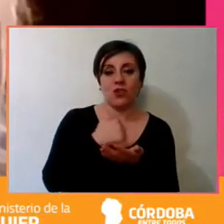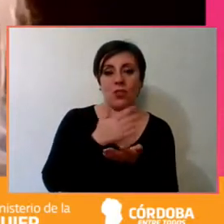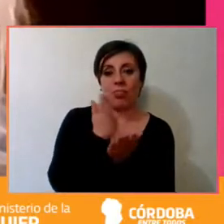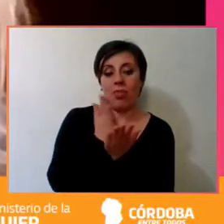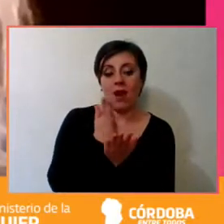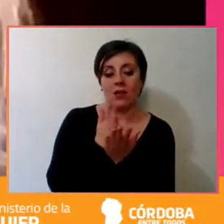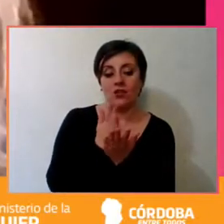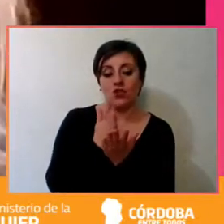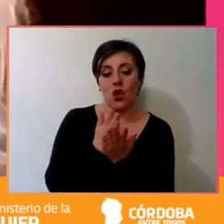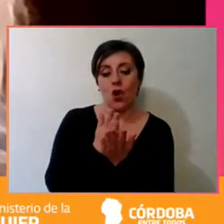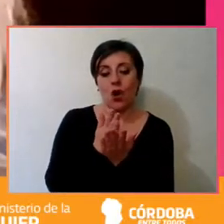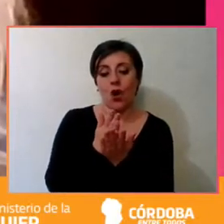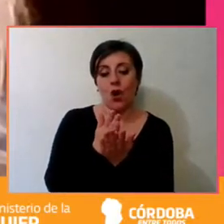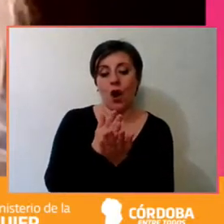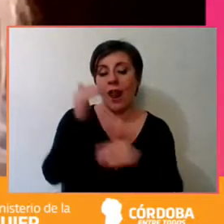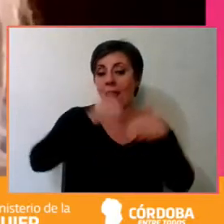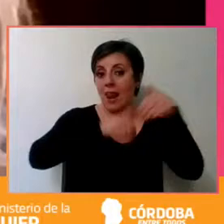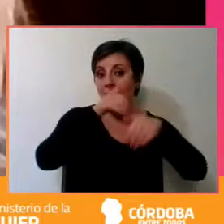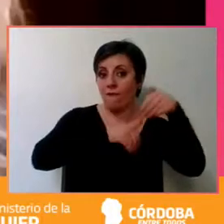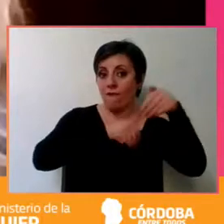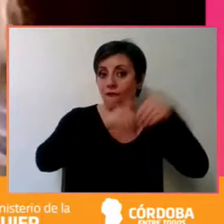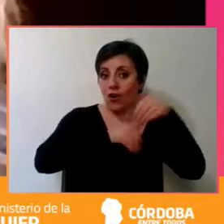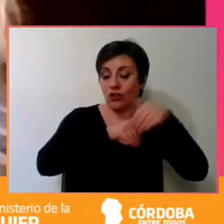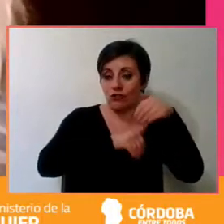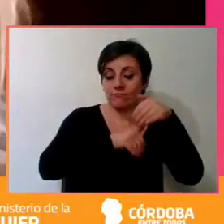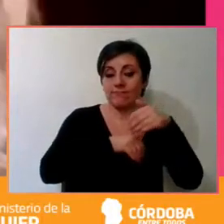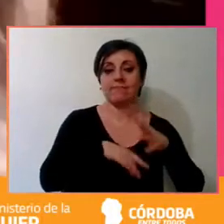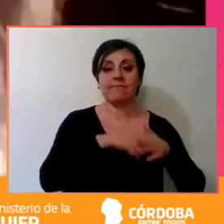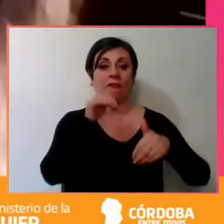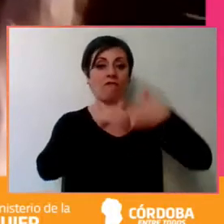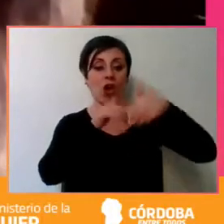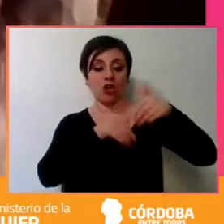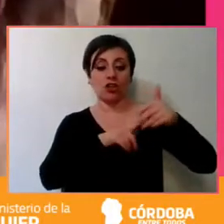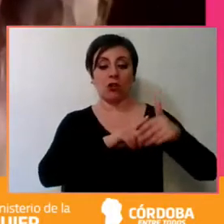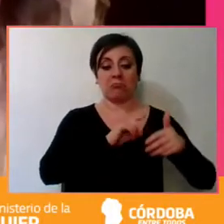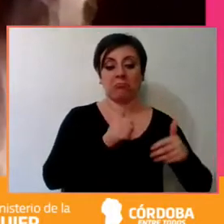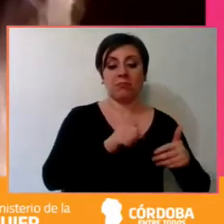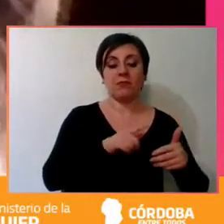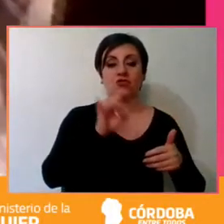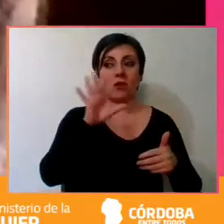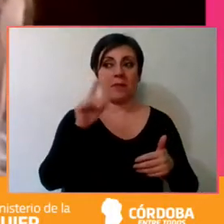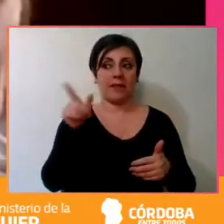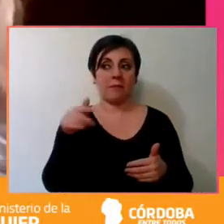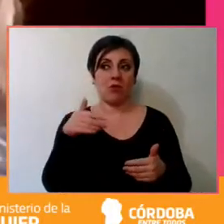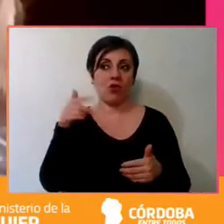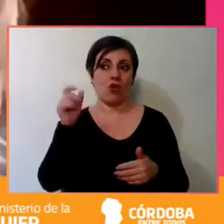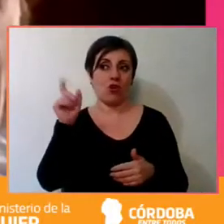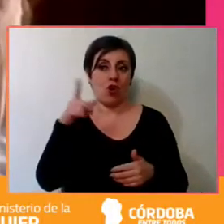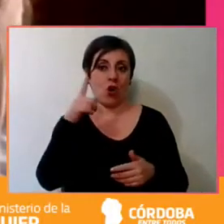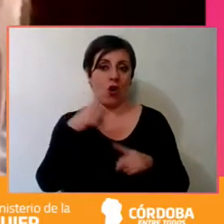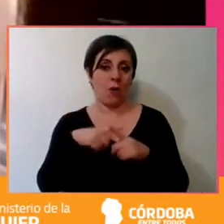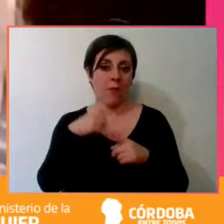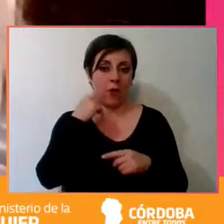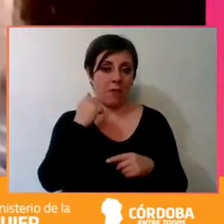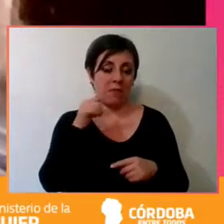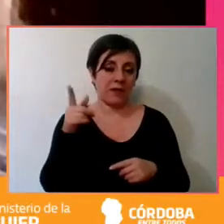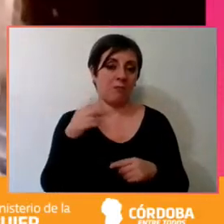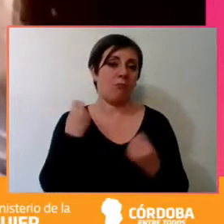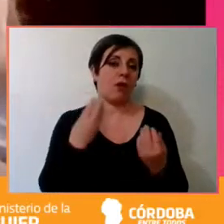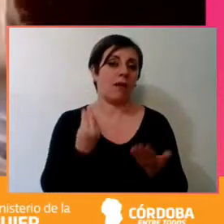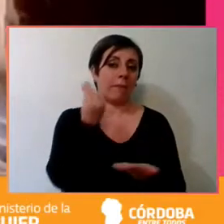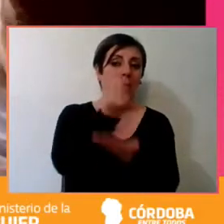voto. Empezamos derecho votando, y terminamos votando solo por los hombres porque las mujeres no llegamos a los puestos de